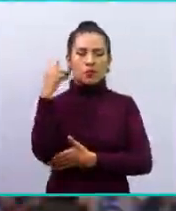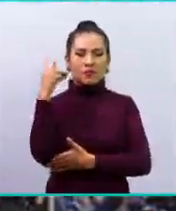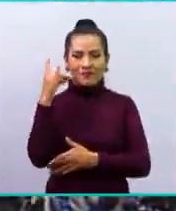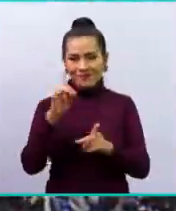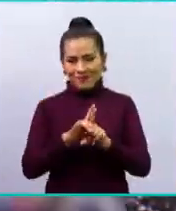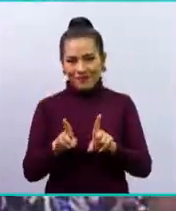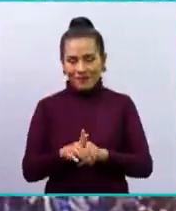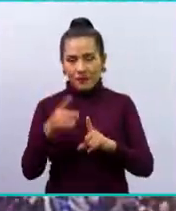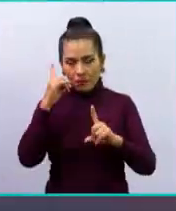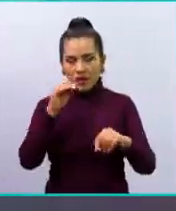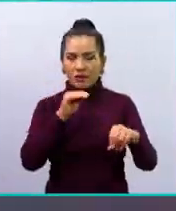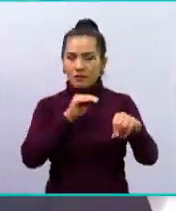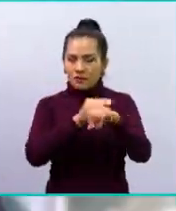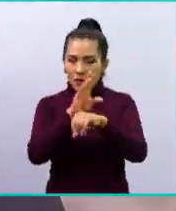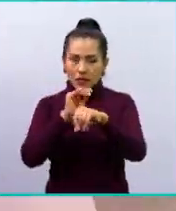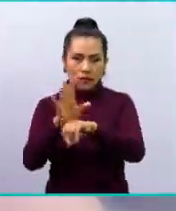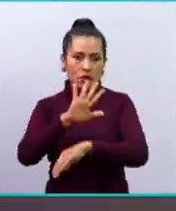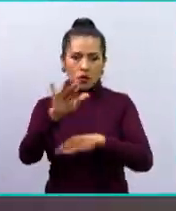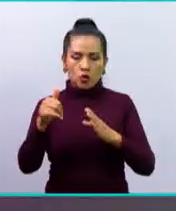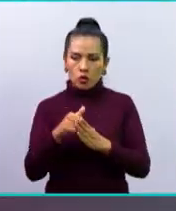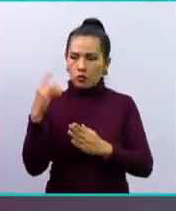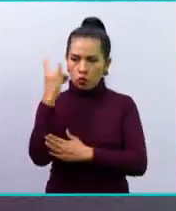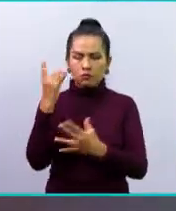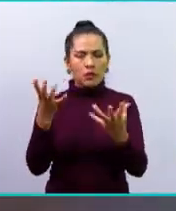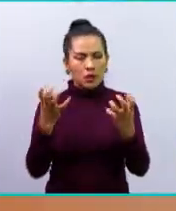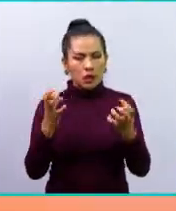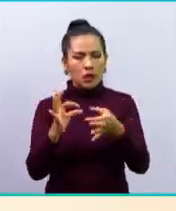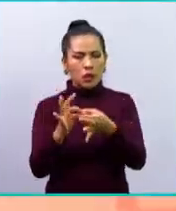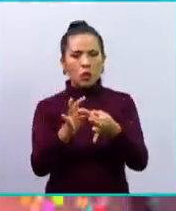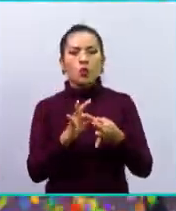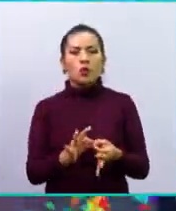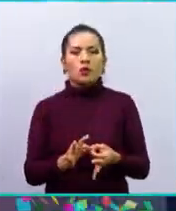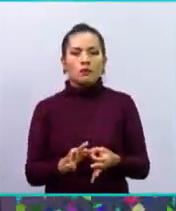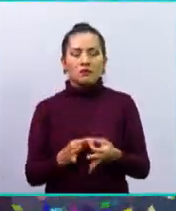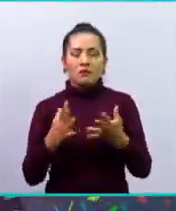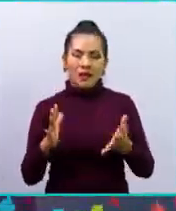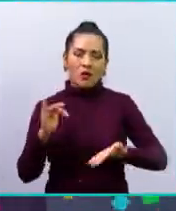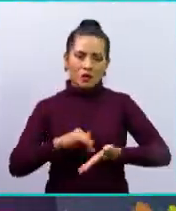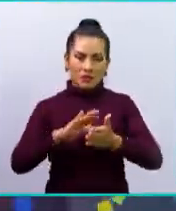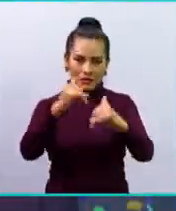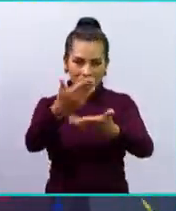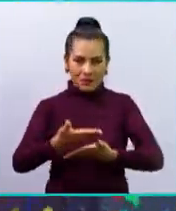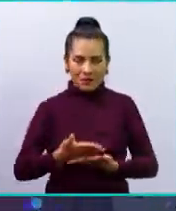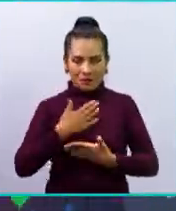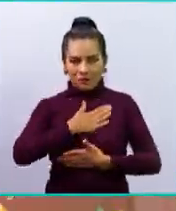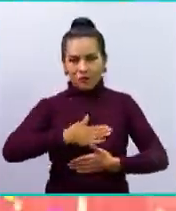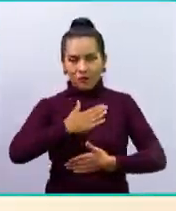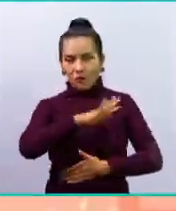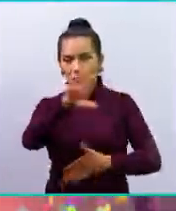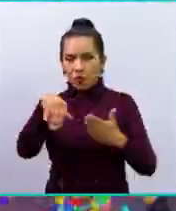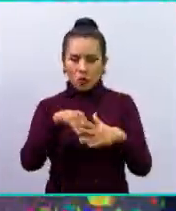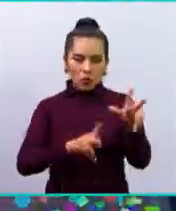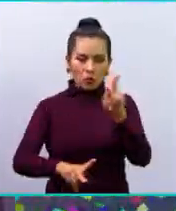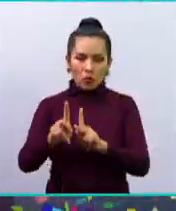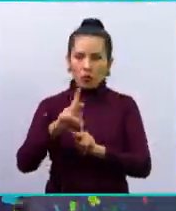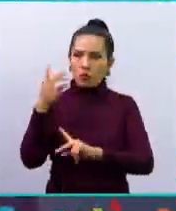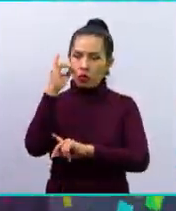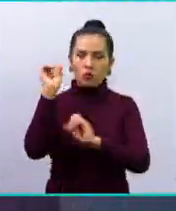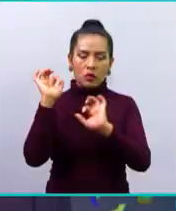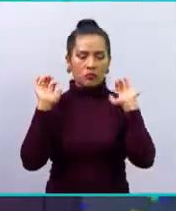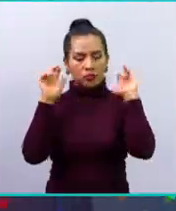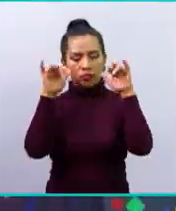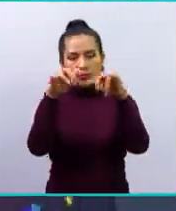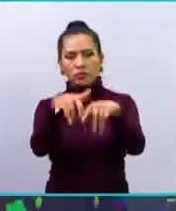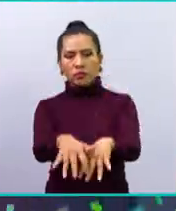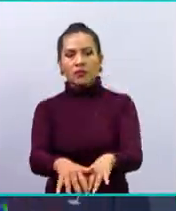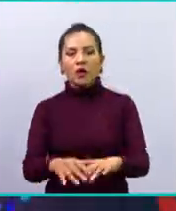dar un mensaje que el país está unido, ¿no? En ese sentido, hacer la invitación también a toda la población, ¿no? Que